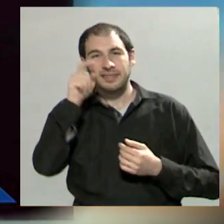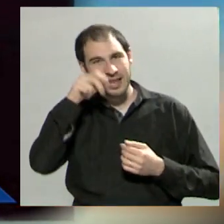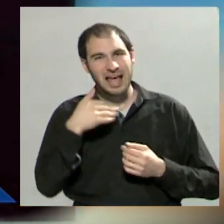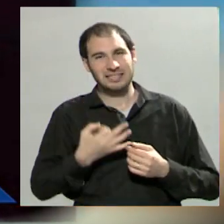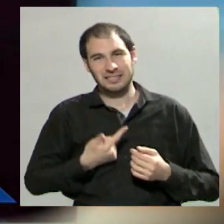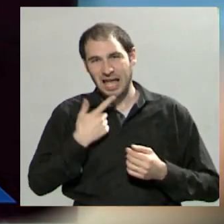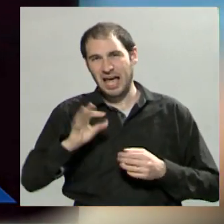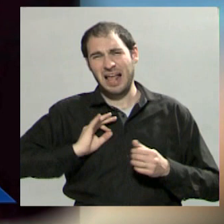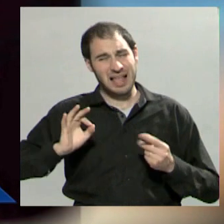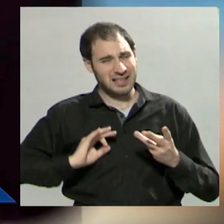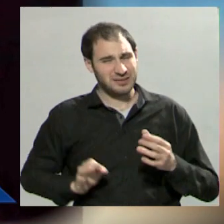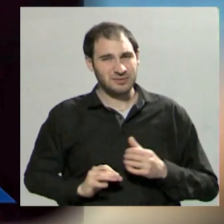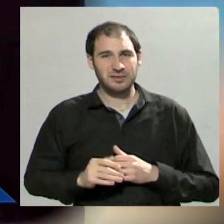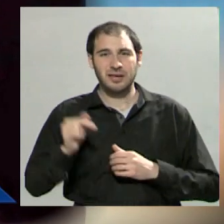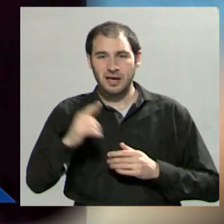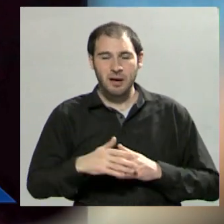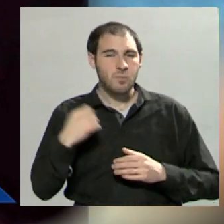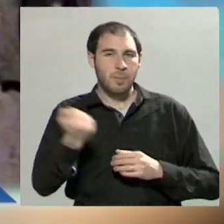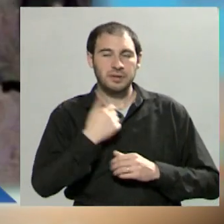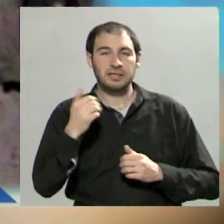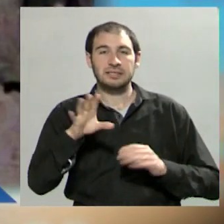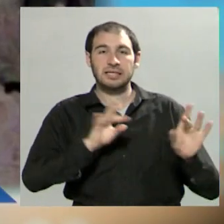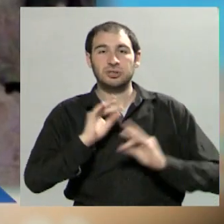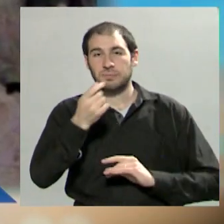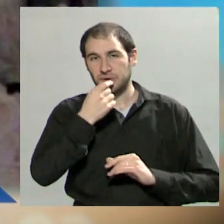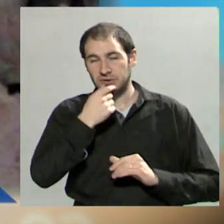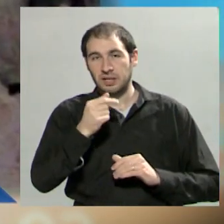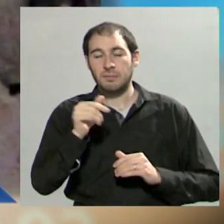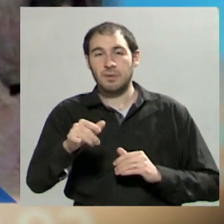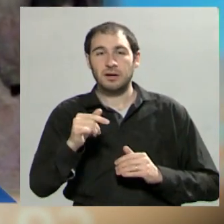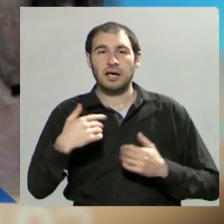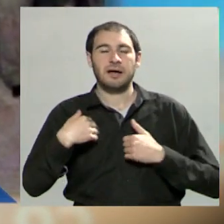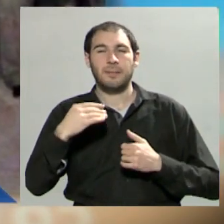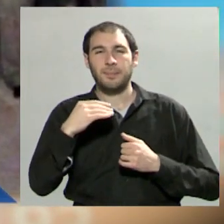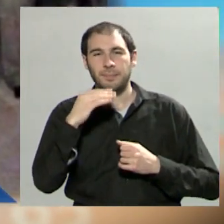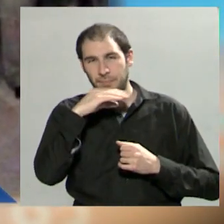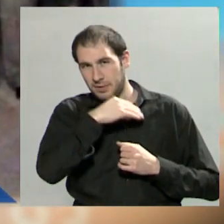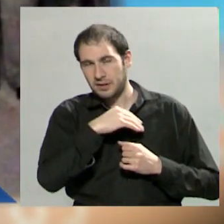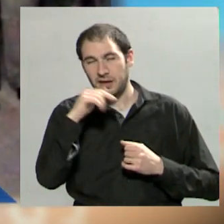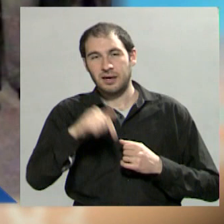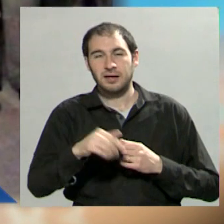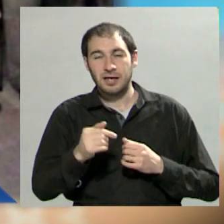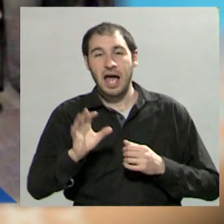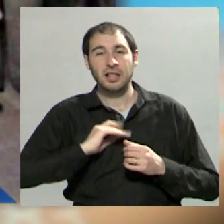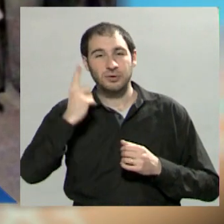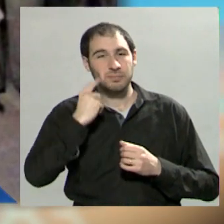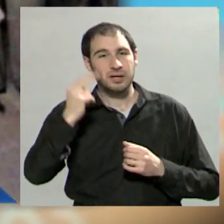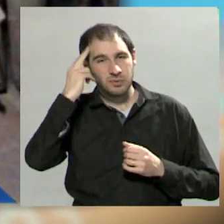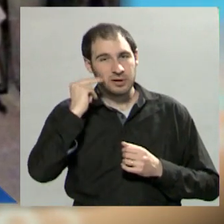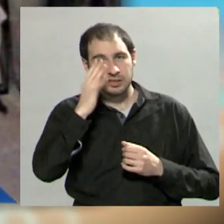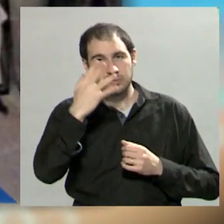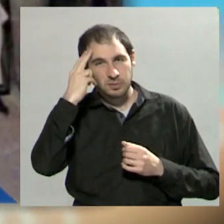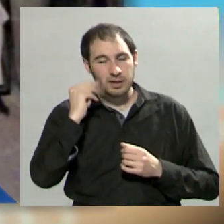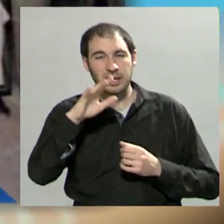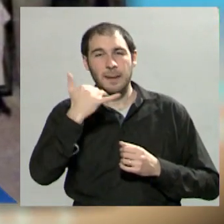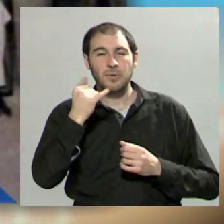muchos años y que tuvo un gran paso por la selección mendocina, por la Borra Vino, que se consagraron campeones en el año 1959 como